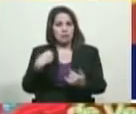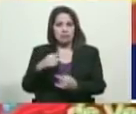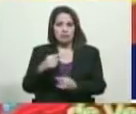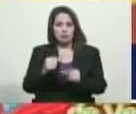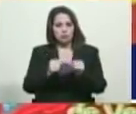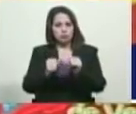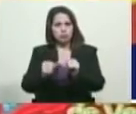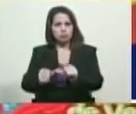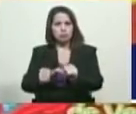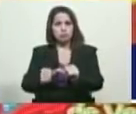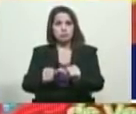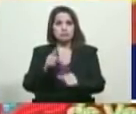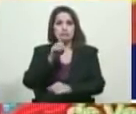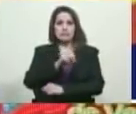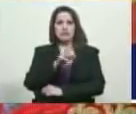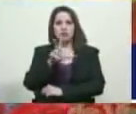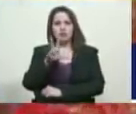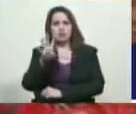continuidad